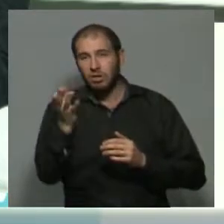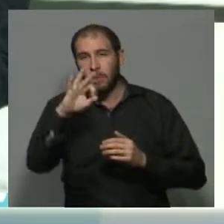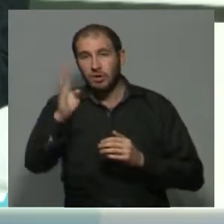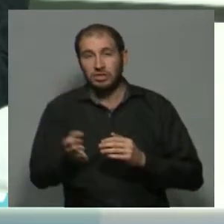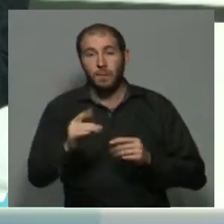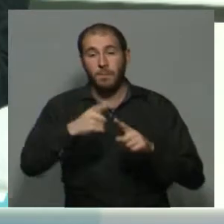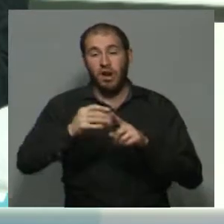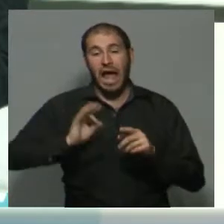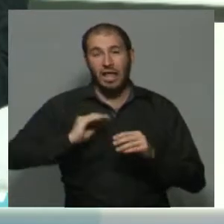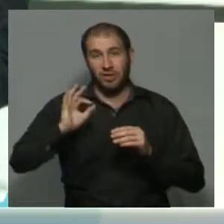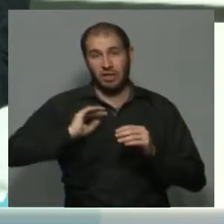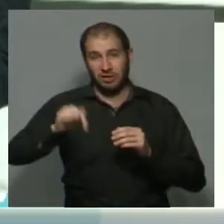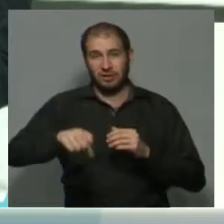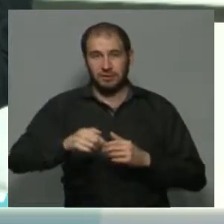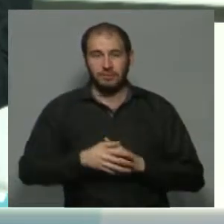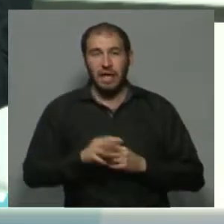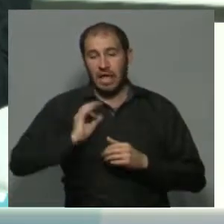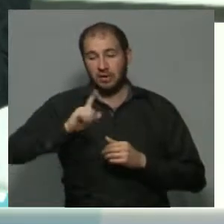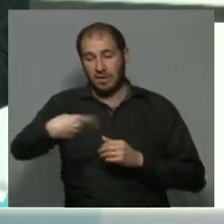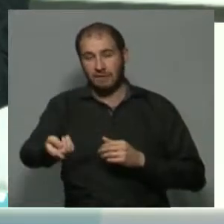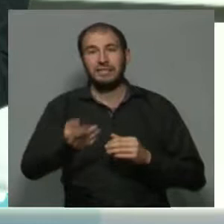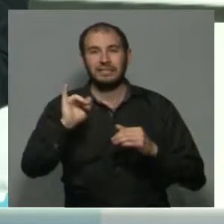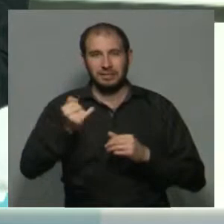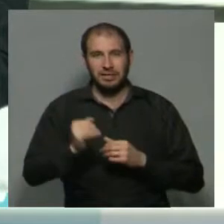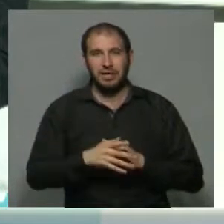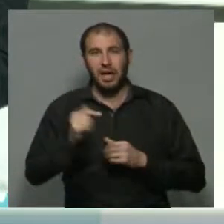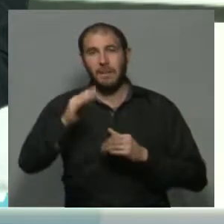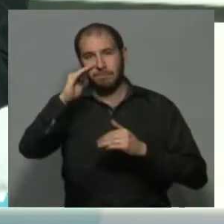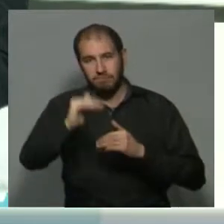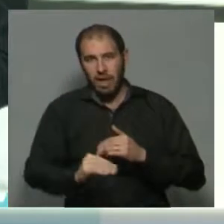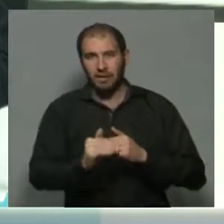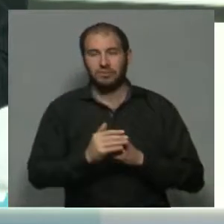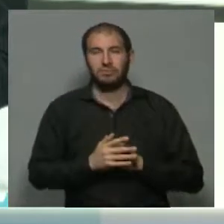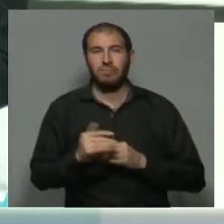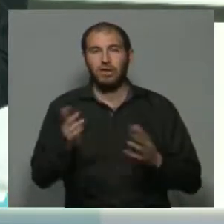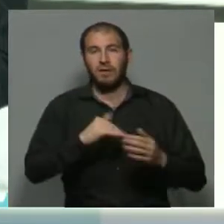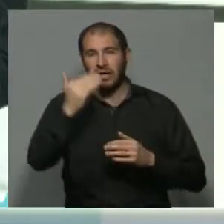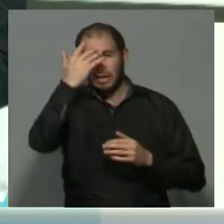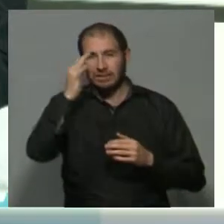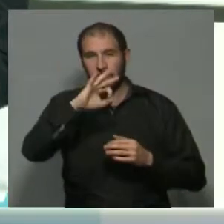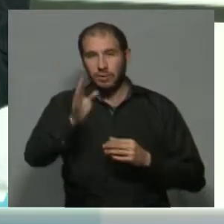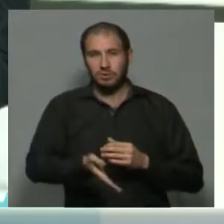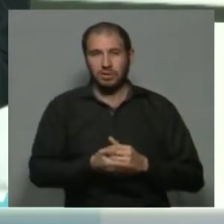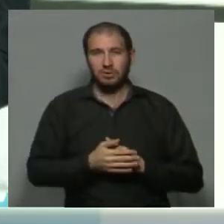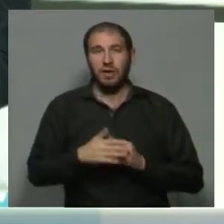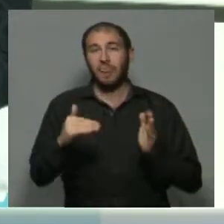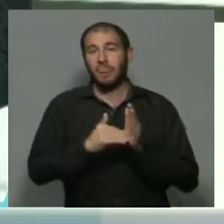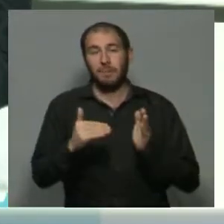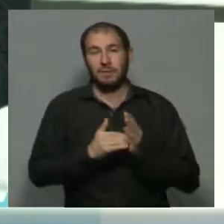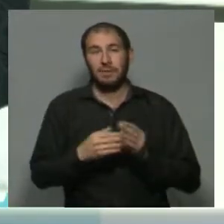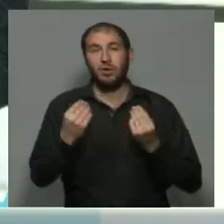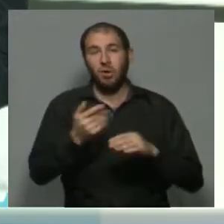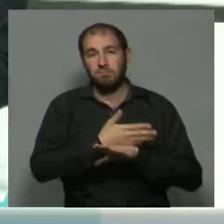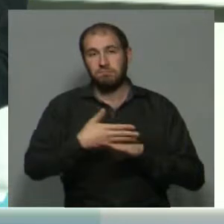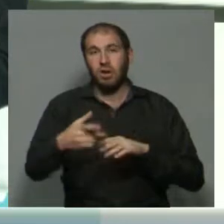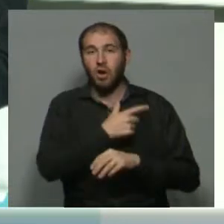23-24% anual para este año. El año que viene sí probablemente sea un poco más bajo y esté más cerca del 15%, dependiendo de cómo siga